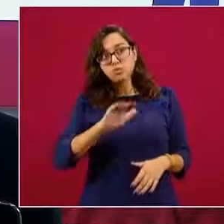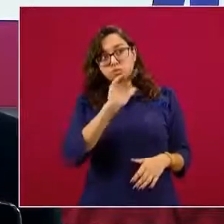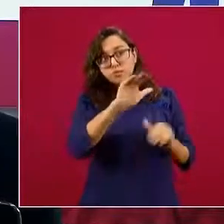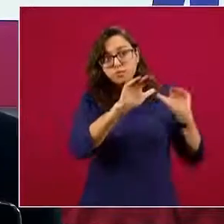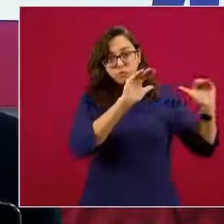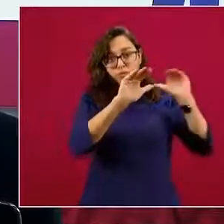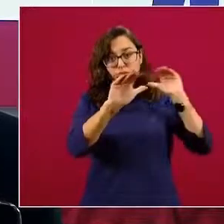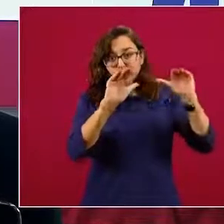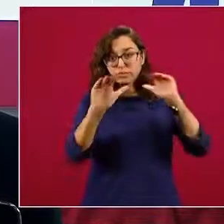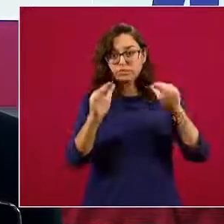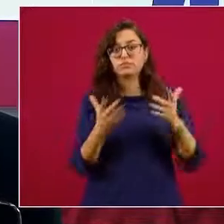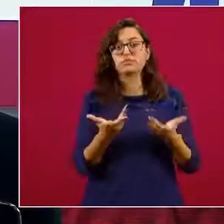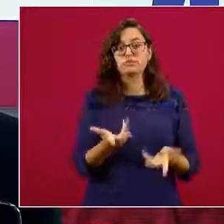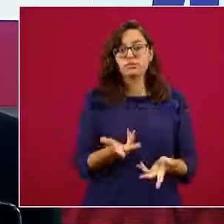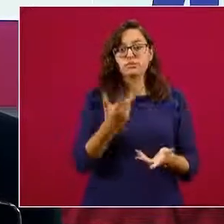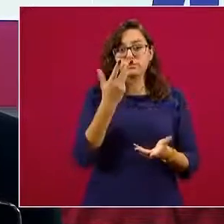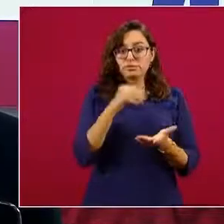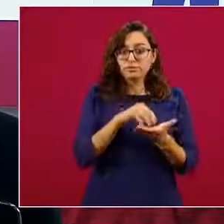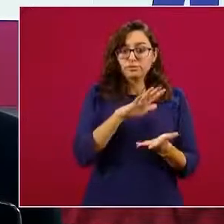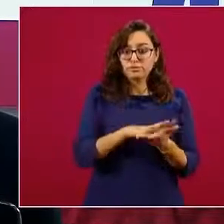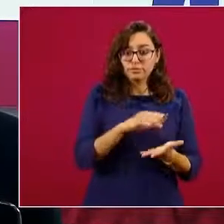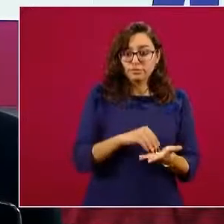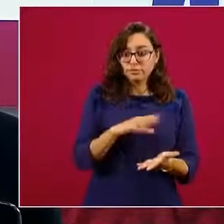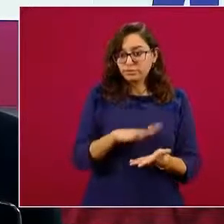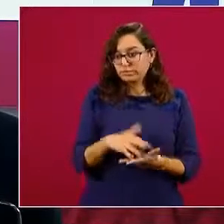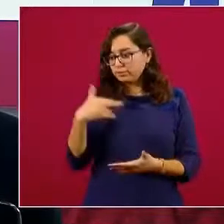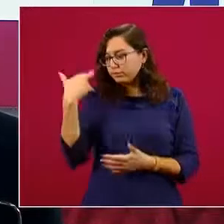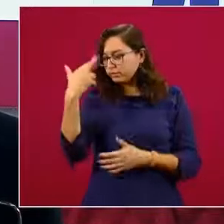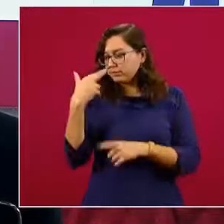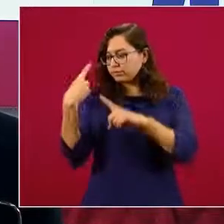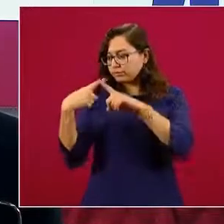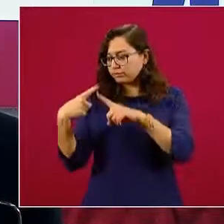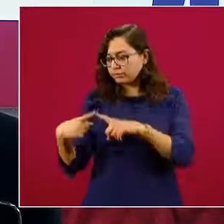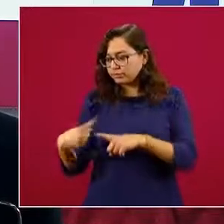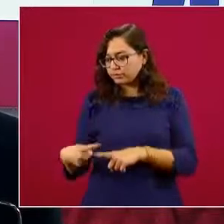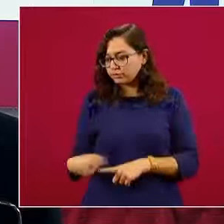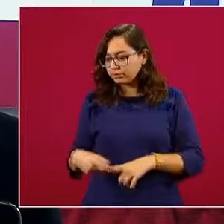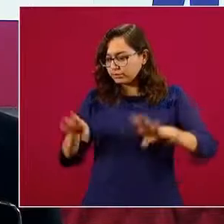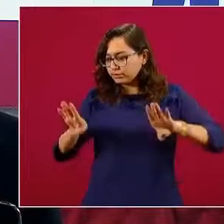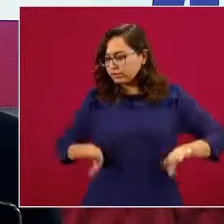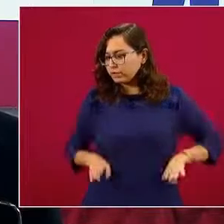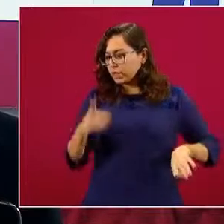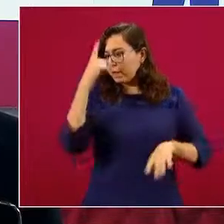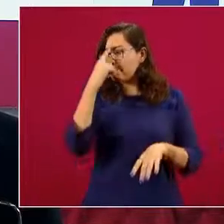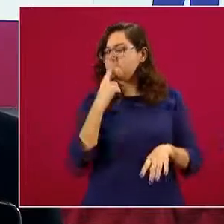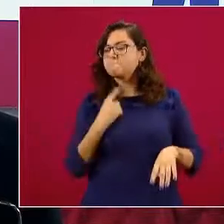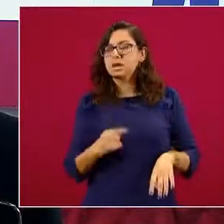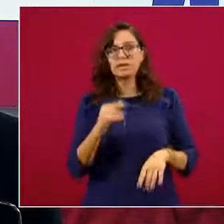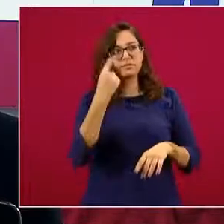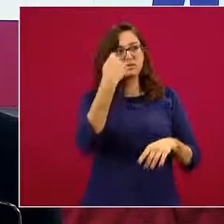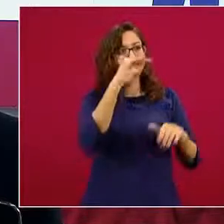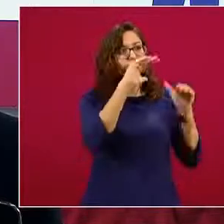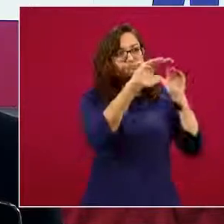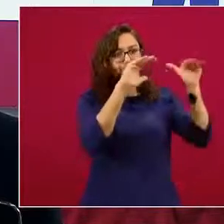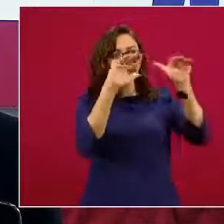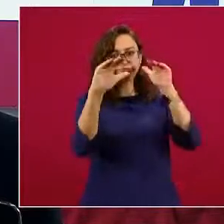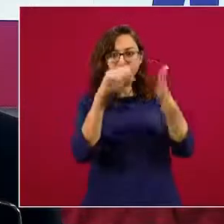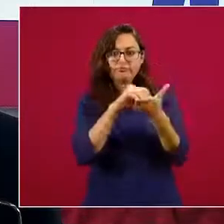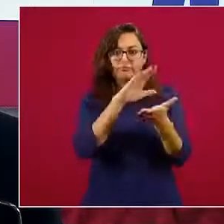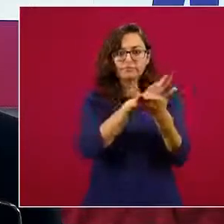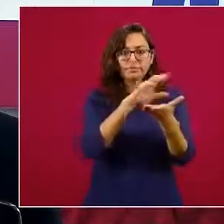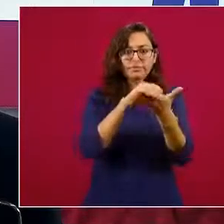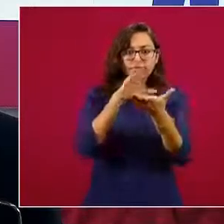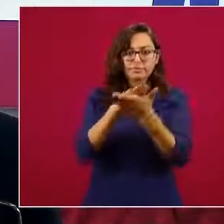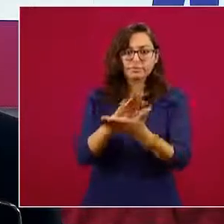que estamos recibiendo los registros, revisando los perfiles de las empresas y validándolas para que puedan empezar a hacer sus citas de